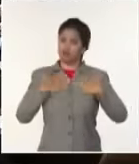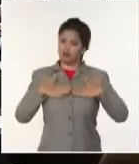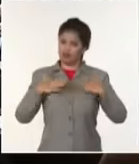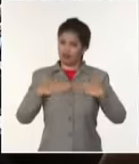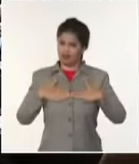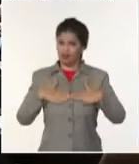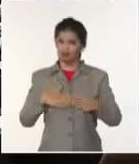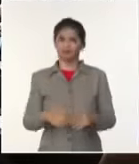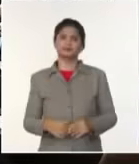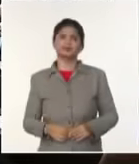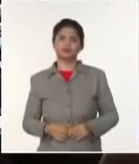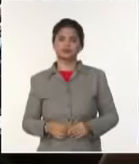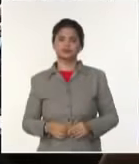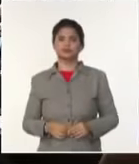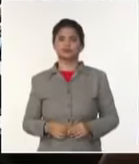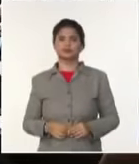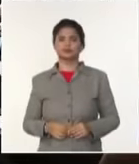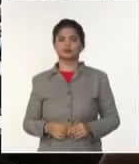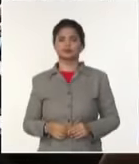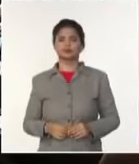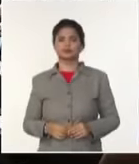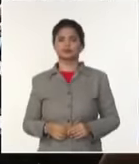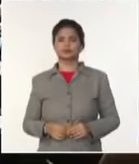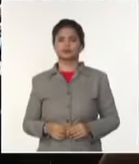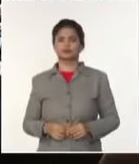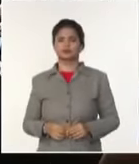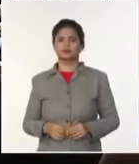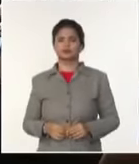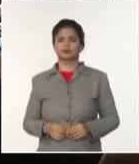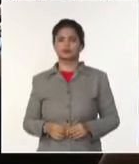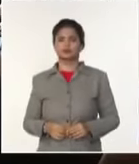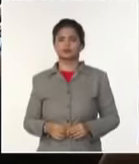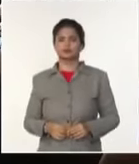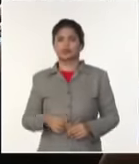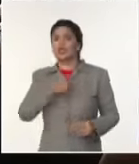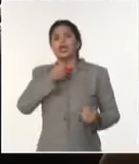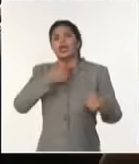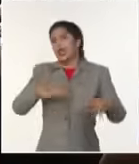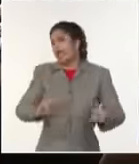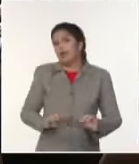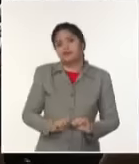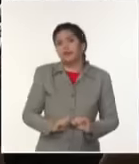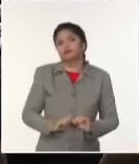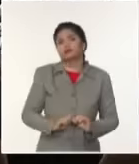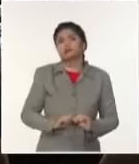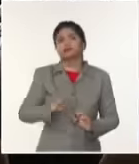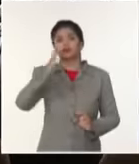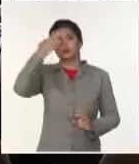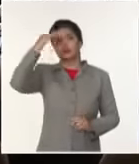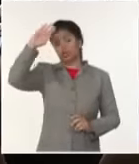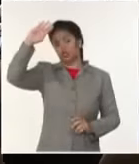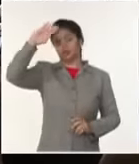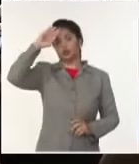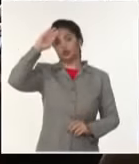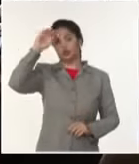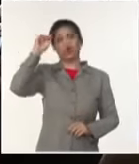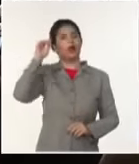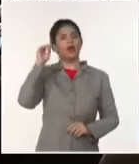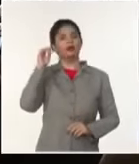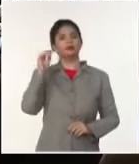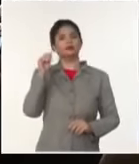El día que viremos el rostro para no ver las urgencias y el dolor de los demás, el día que olvidemos que siempre el otro será quien nos